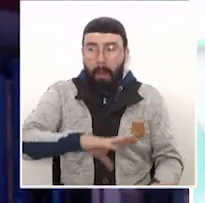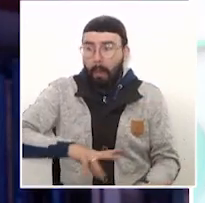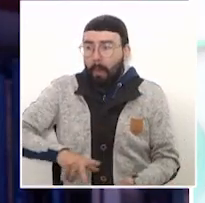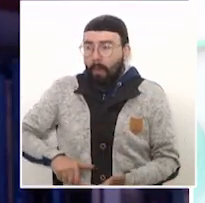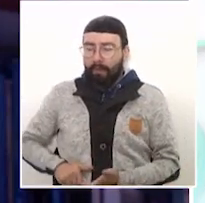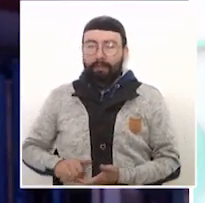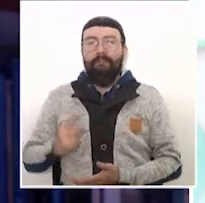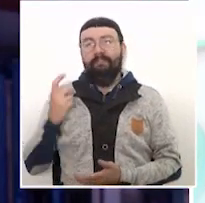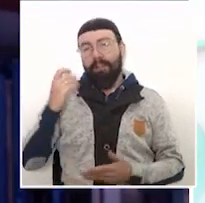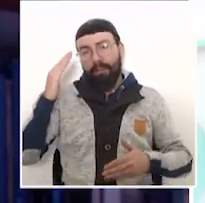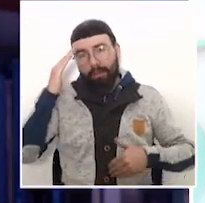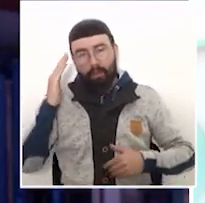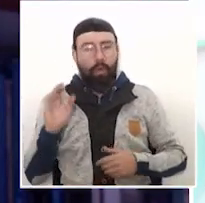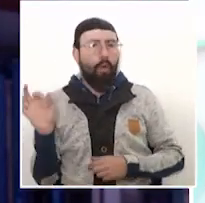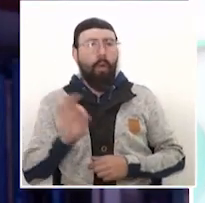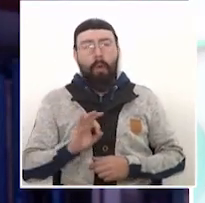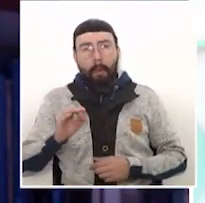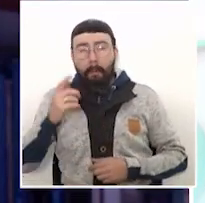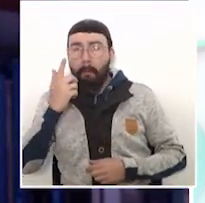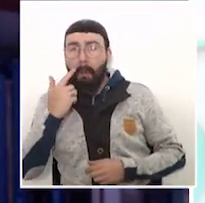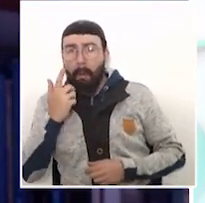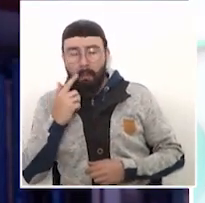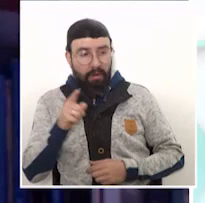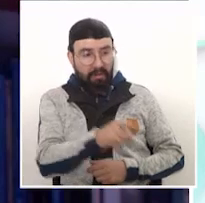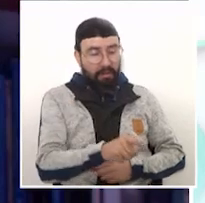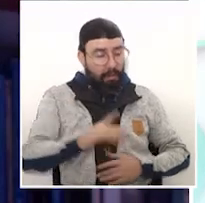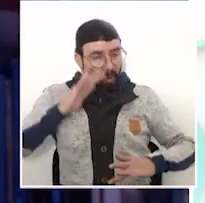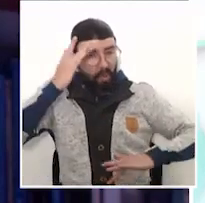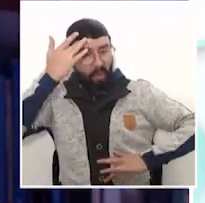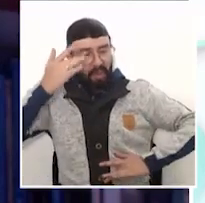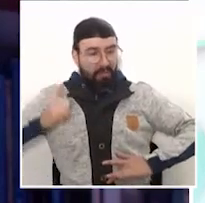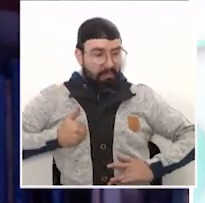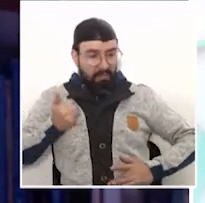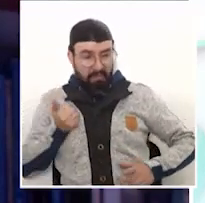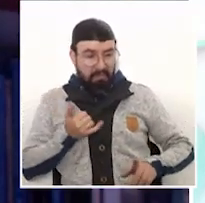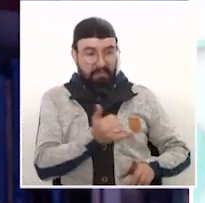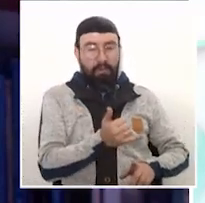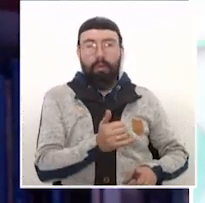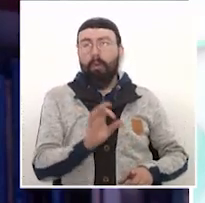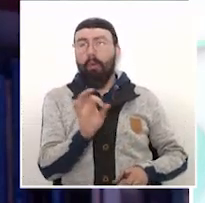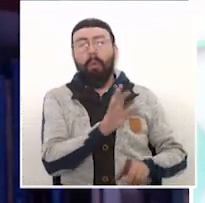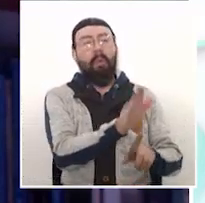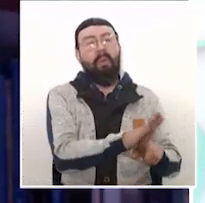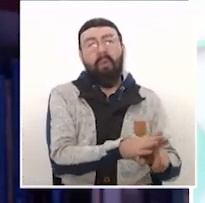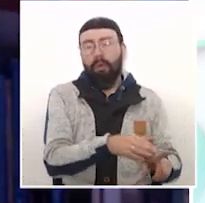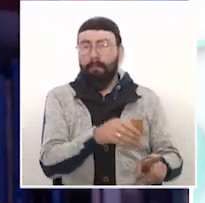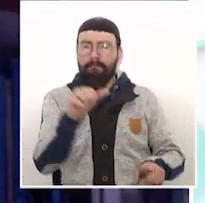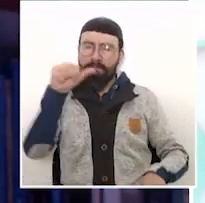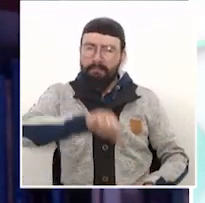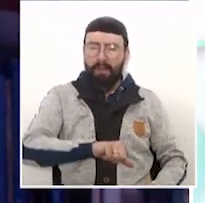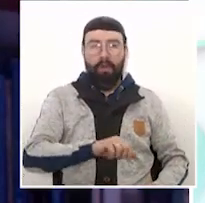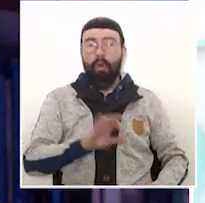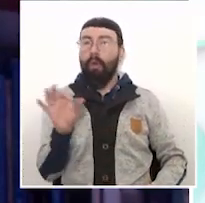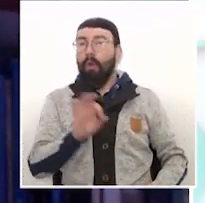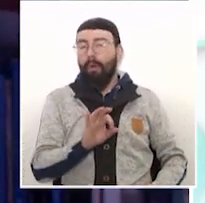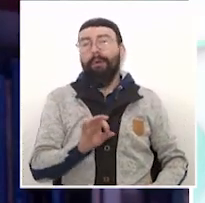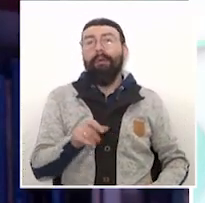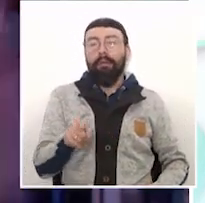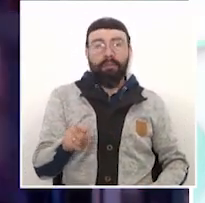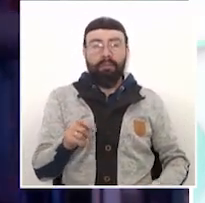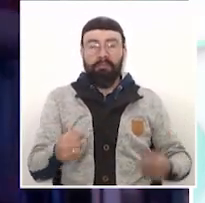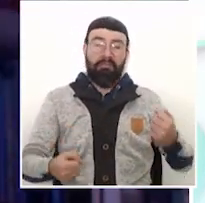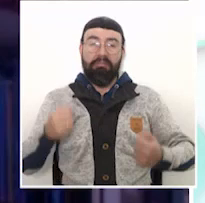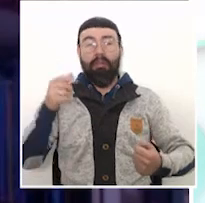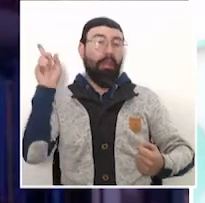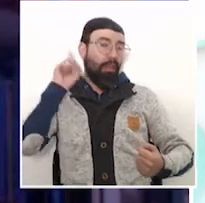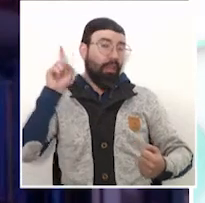Cuando un papá toca los genitales de su hija, o un padrastro, o un hermano mayor, cuando alguien mata a alguien en un vehículo porque maneja borracho, todos esos